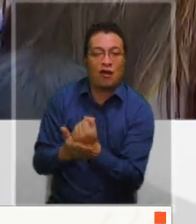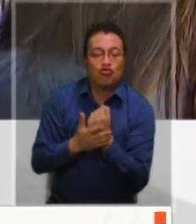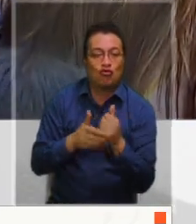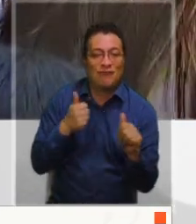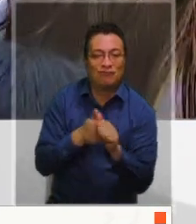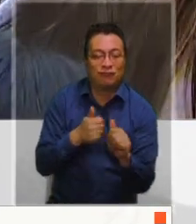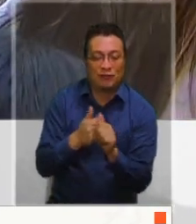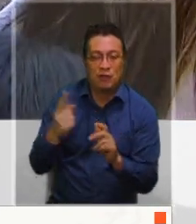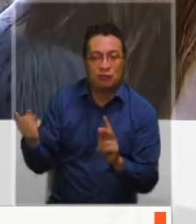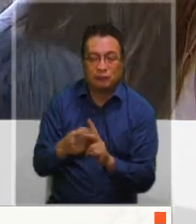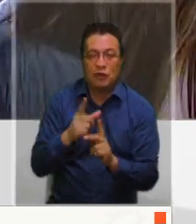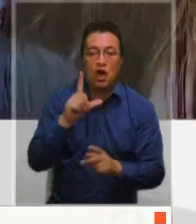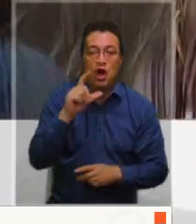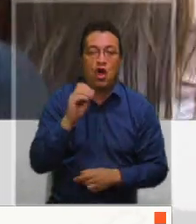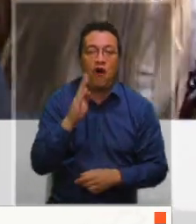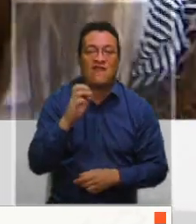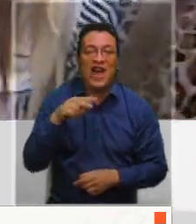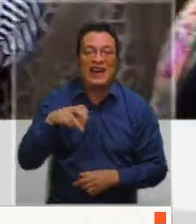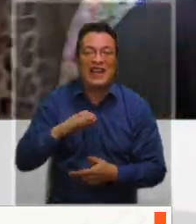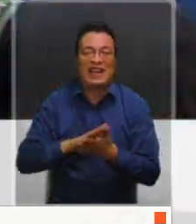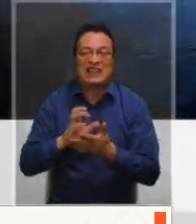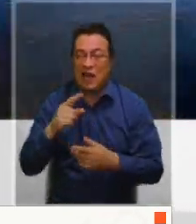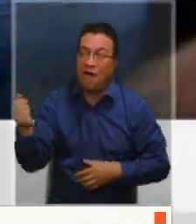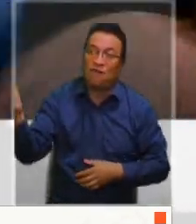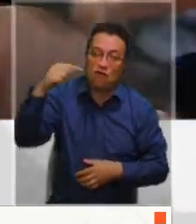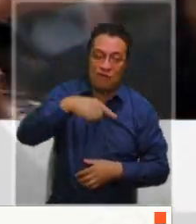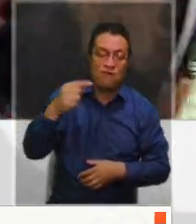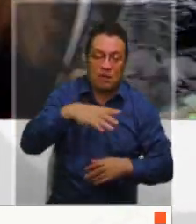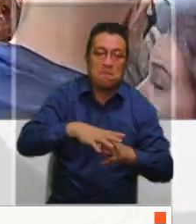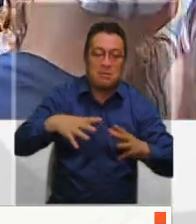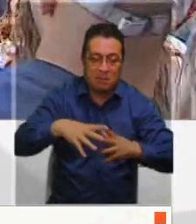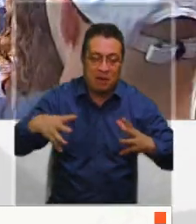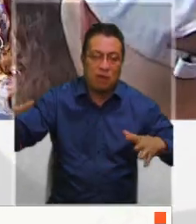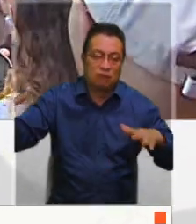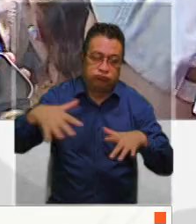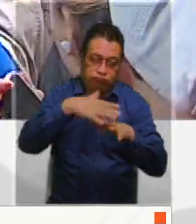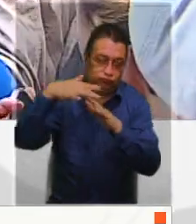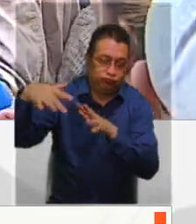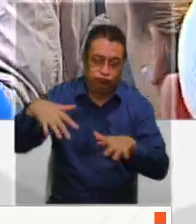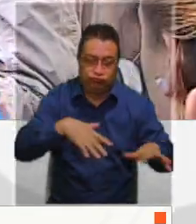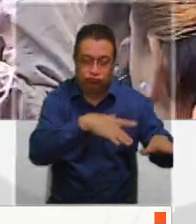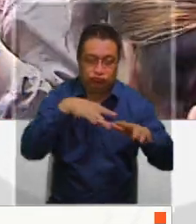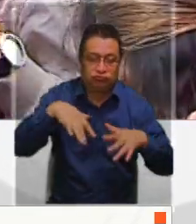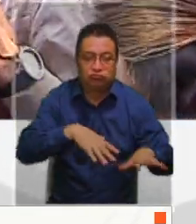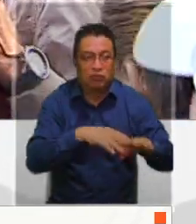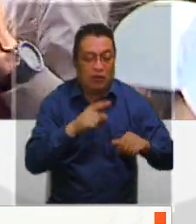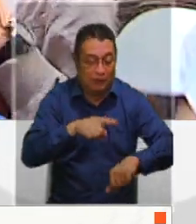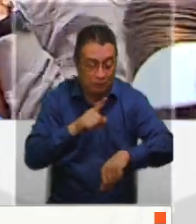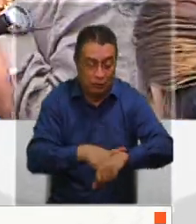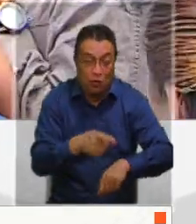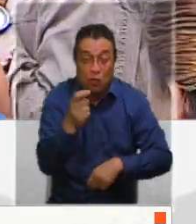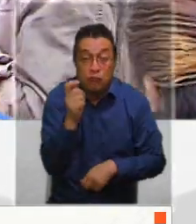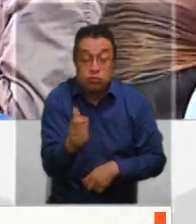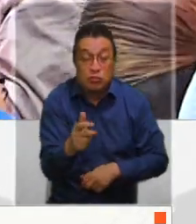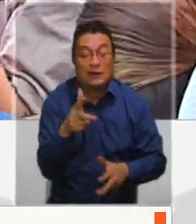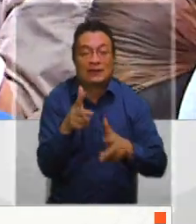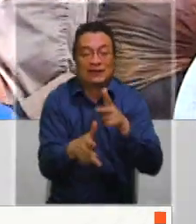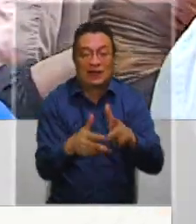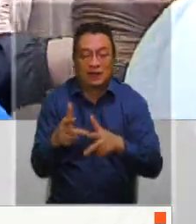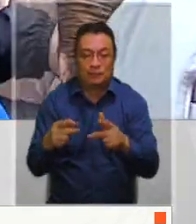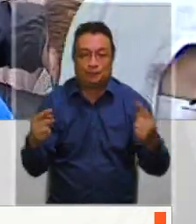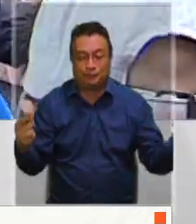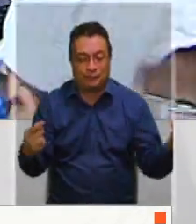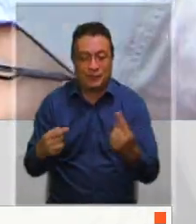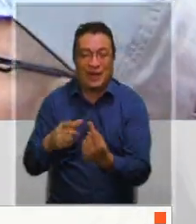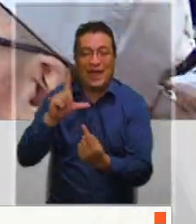los buses vuelvan en intervalos un poco más largos. Aquí tenemos que entender que recibimos en un periodo muy corto de tiempo estos trenes que vienen llegando desde la